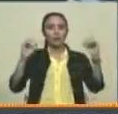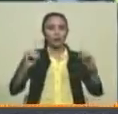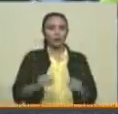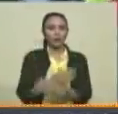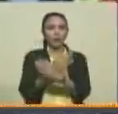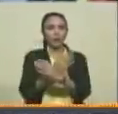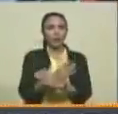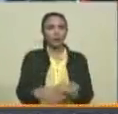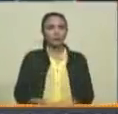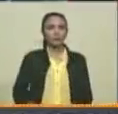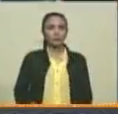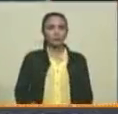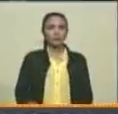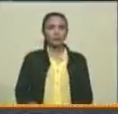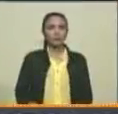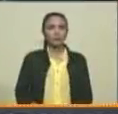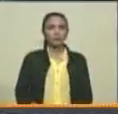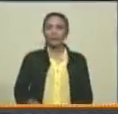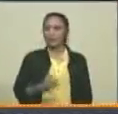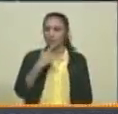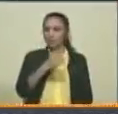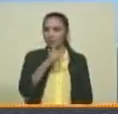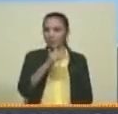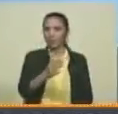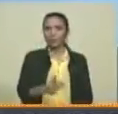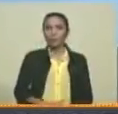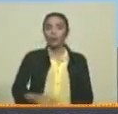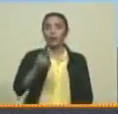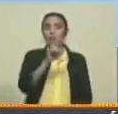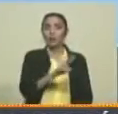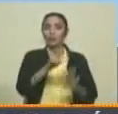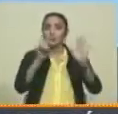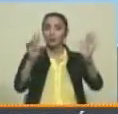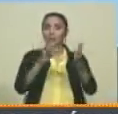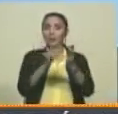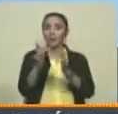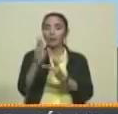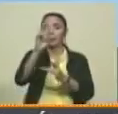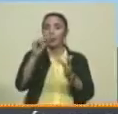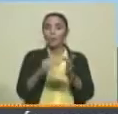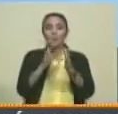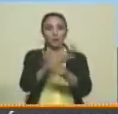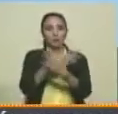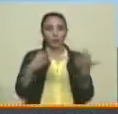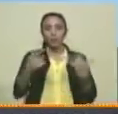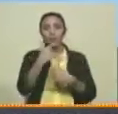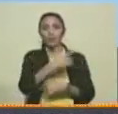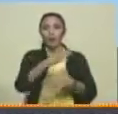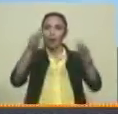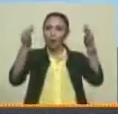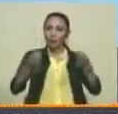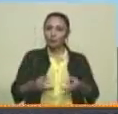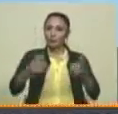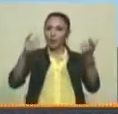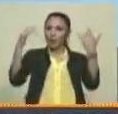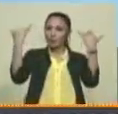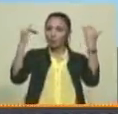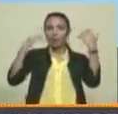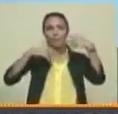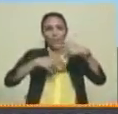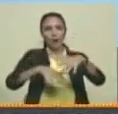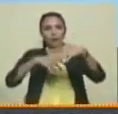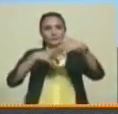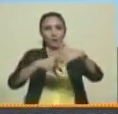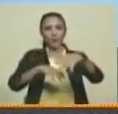nos hemos liberado de la OEA, así lo declaro. 27 de abril de 2019, desde ya, día de movilización